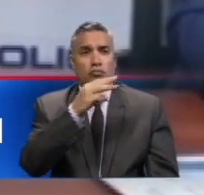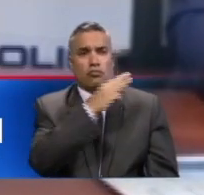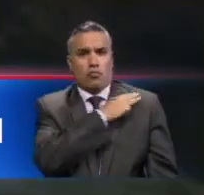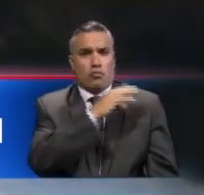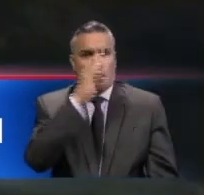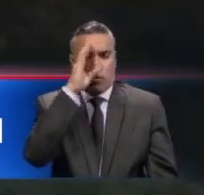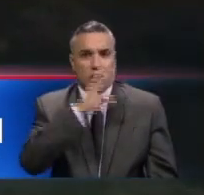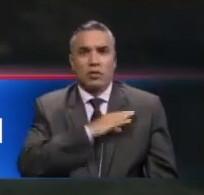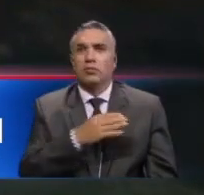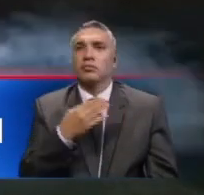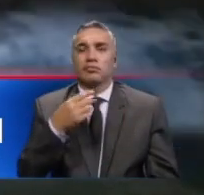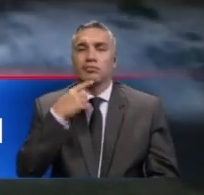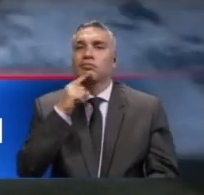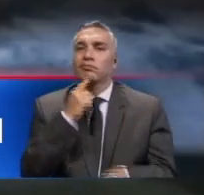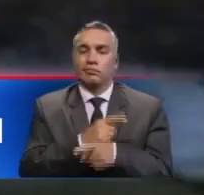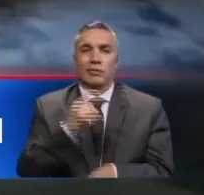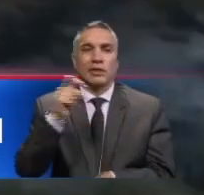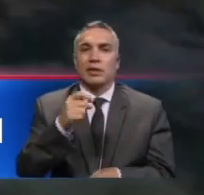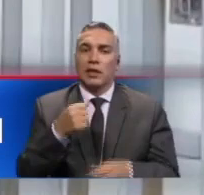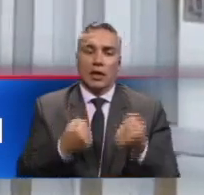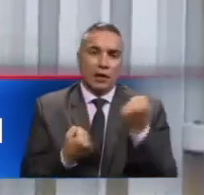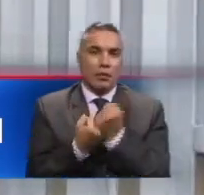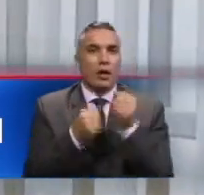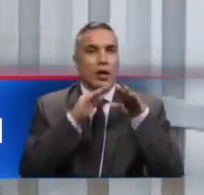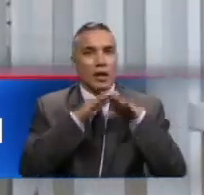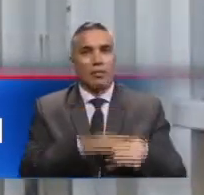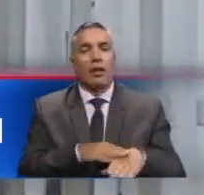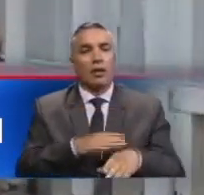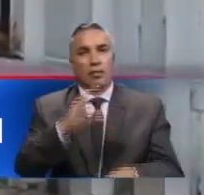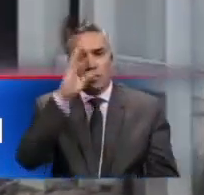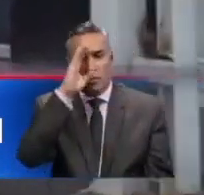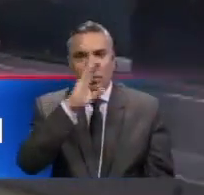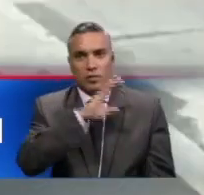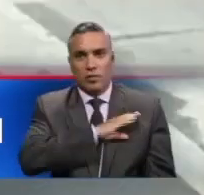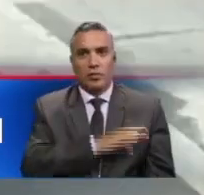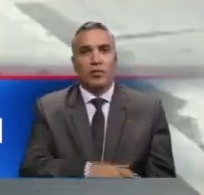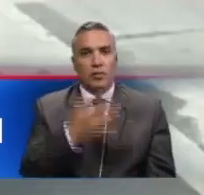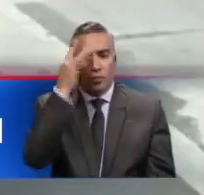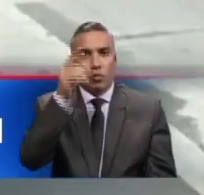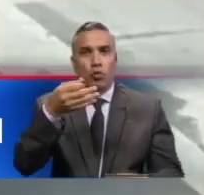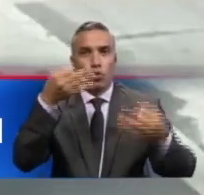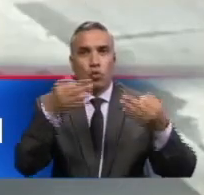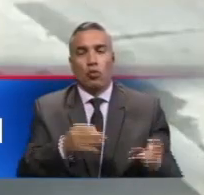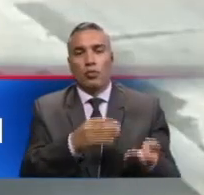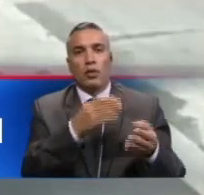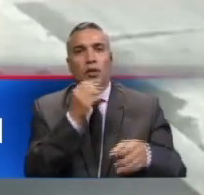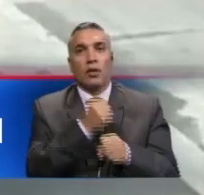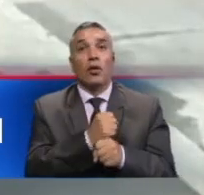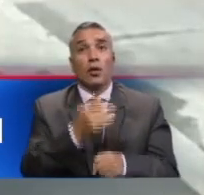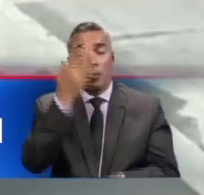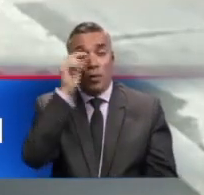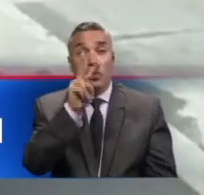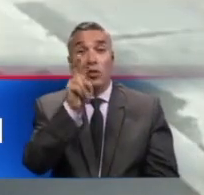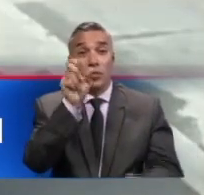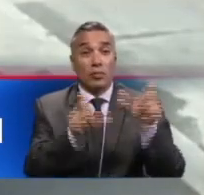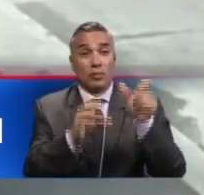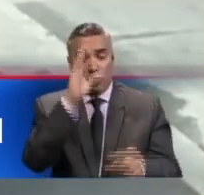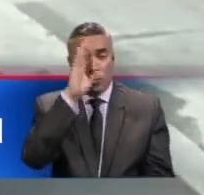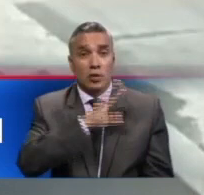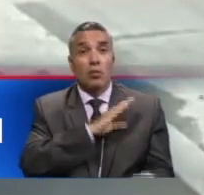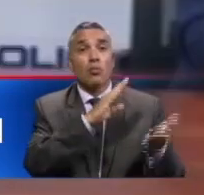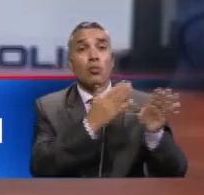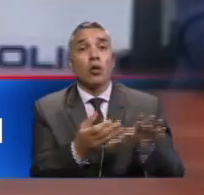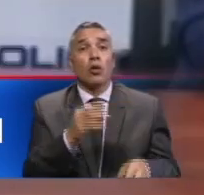el respaldo necesario a los uniformados en el cumplimiento de su deber. Esto tras el cruel asesinato de dos efectivos policiales en la